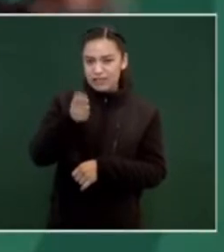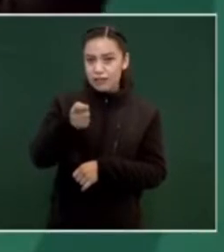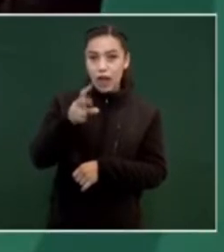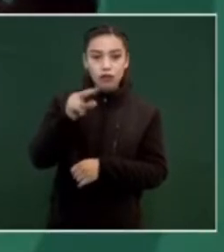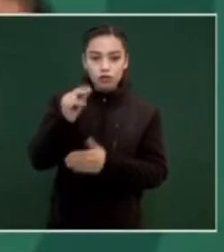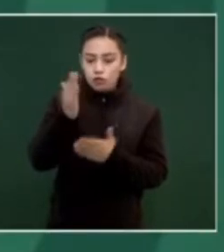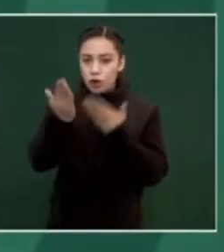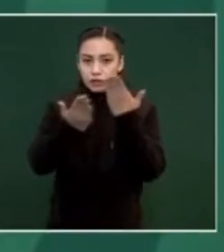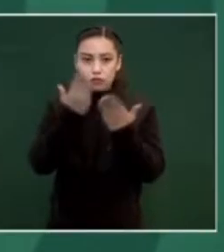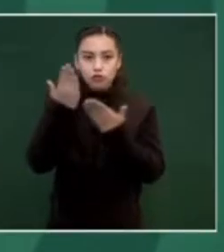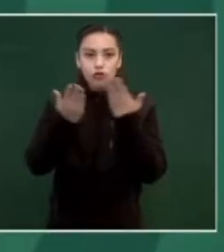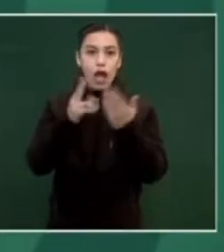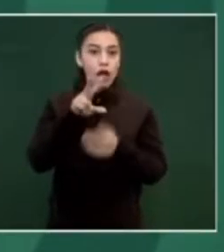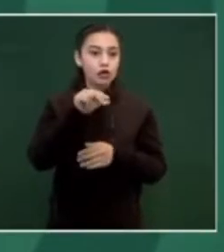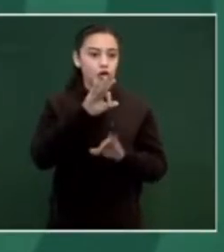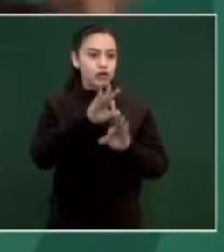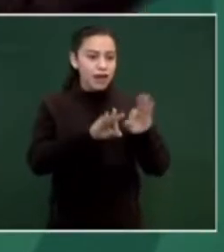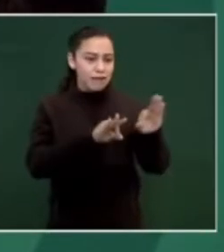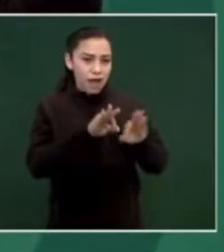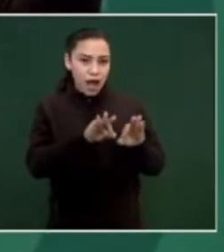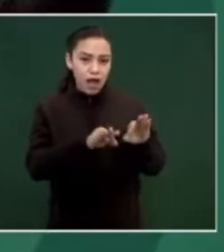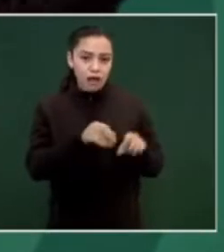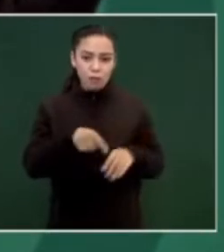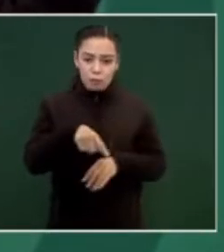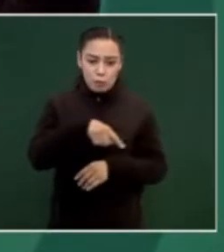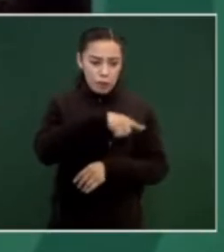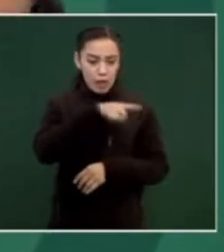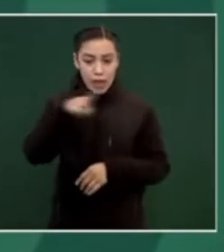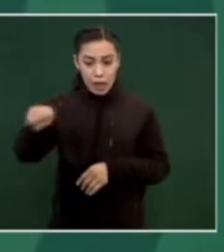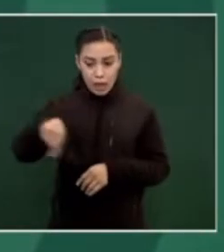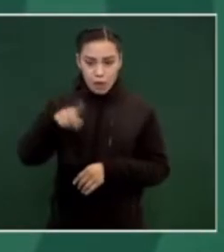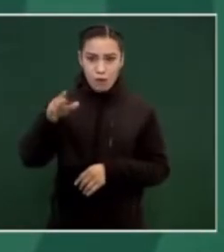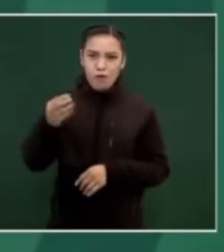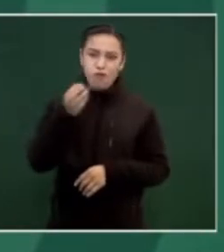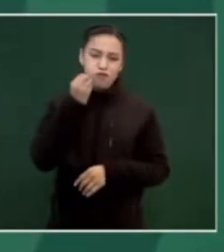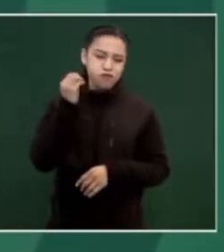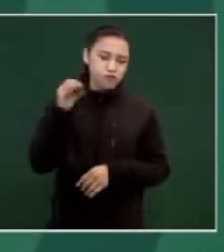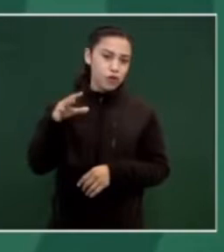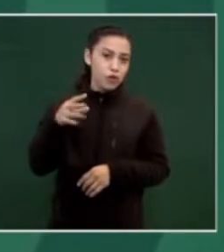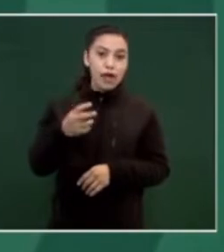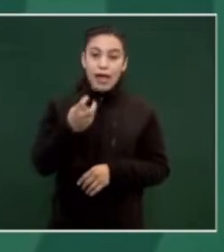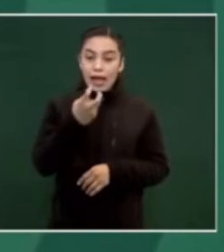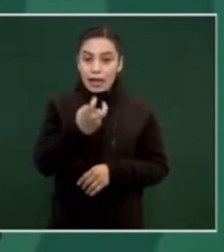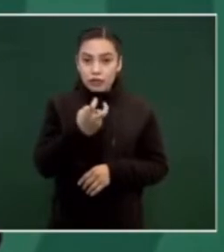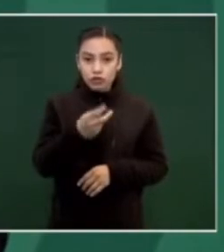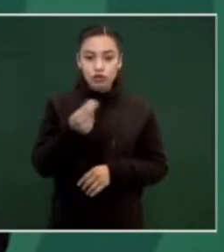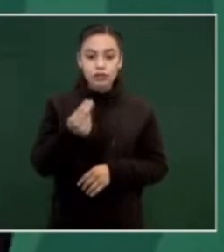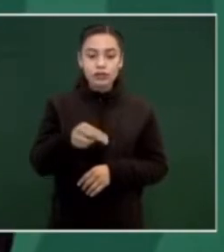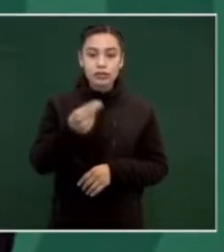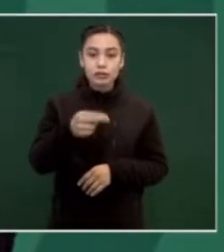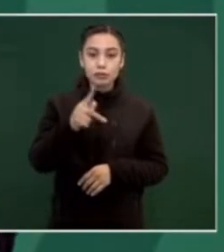son flojos eso es populismo eso es paternalismo esa es su concepción